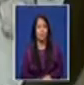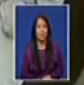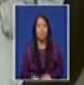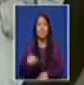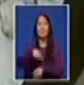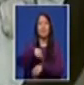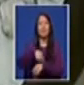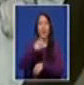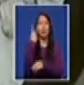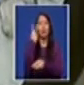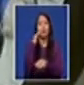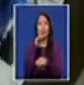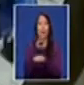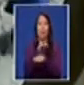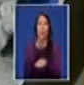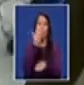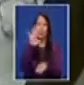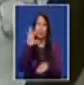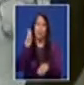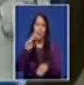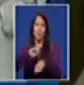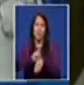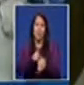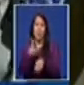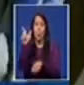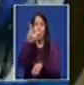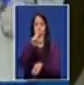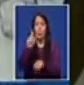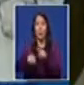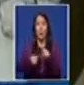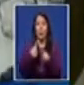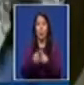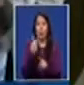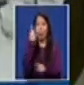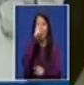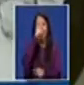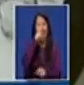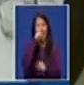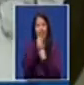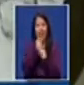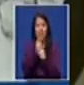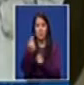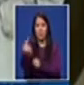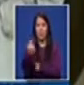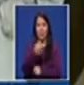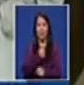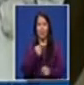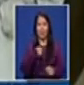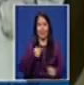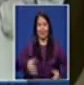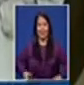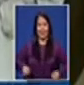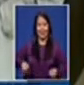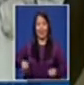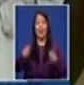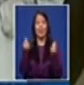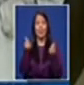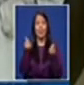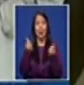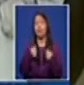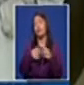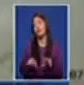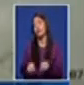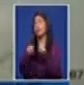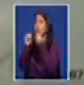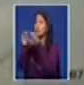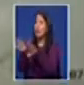Eran las 14 horas y 46 minutos de este lunes cuando los dos empleados encargados del traslado de la recaudación de la operadora de